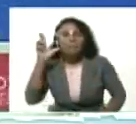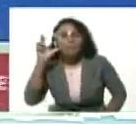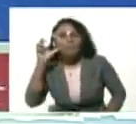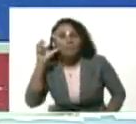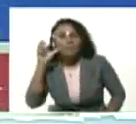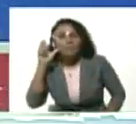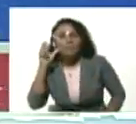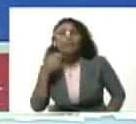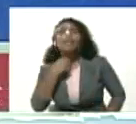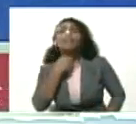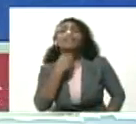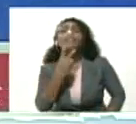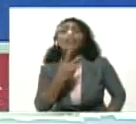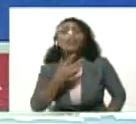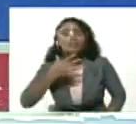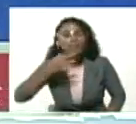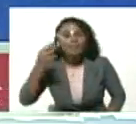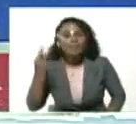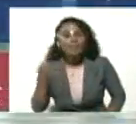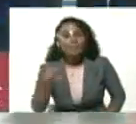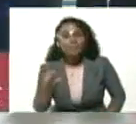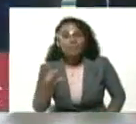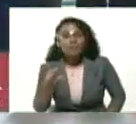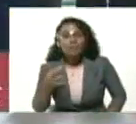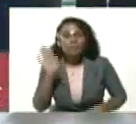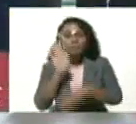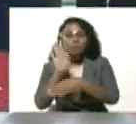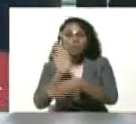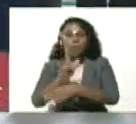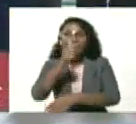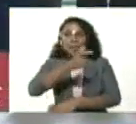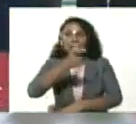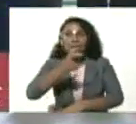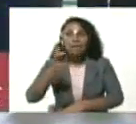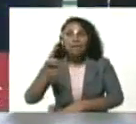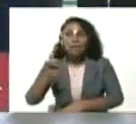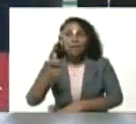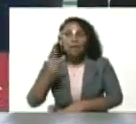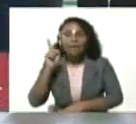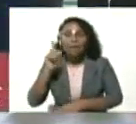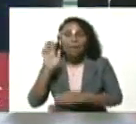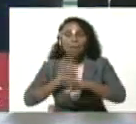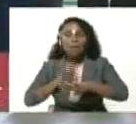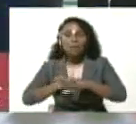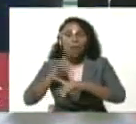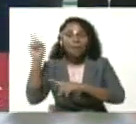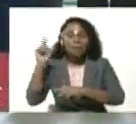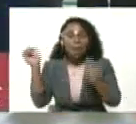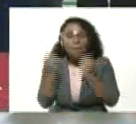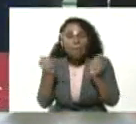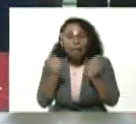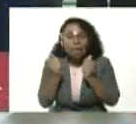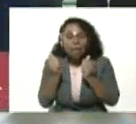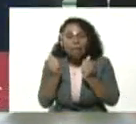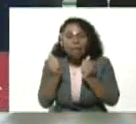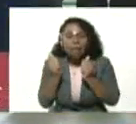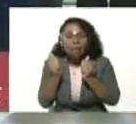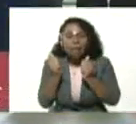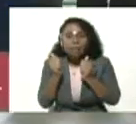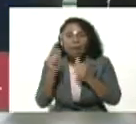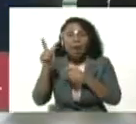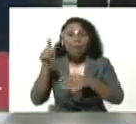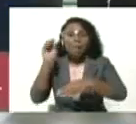de viva voz por los protagonistas de los sucesos de Mérida a